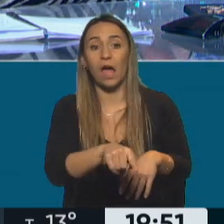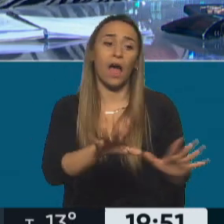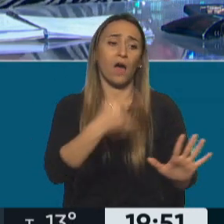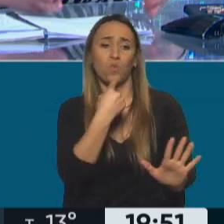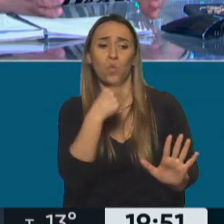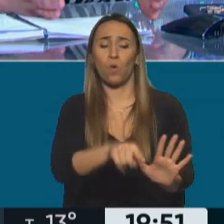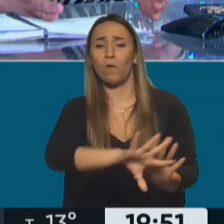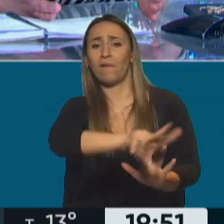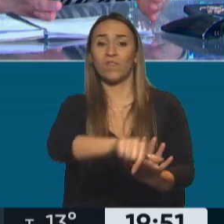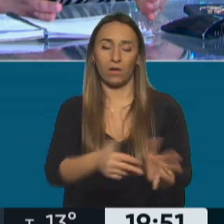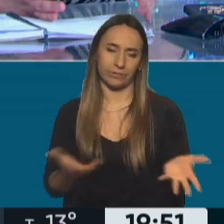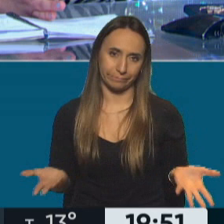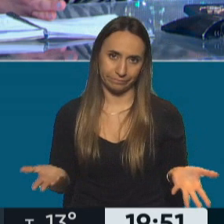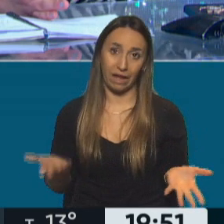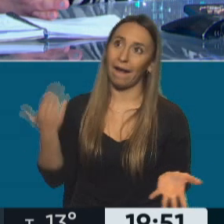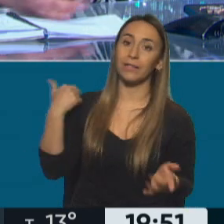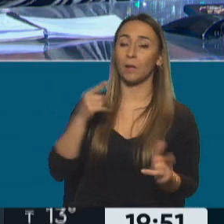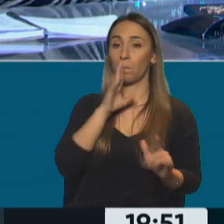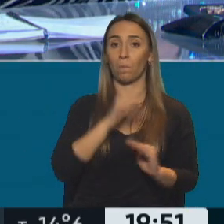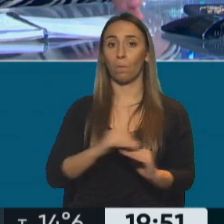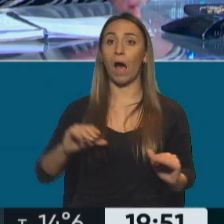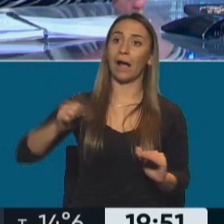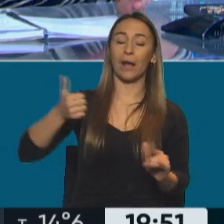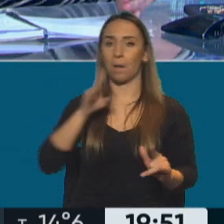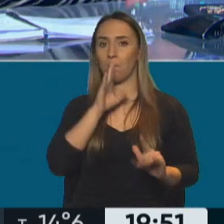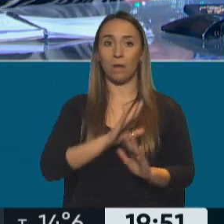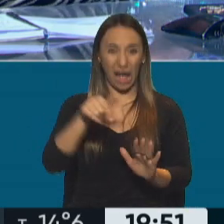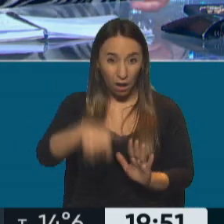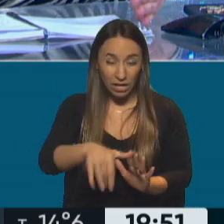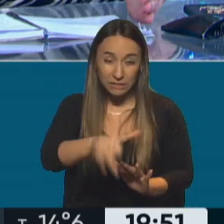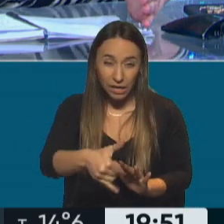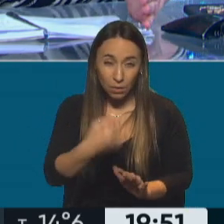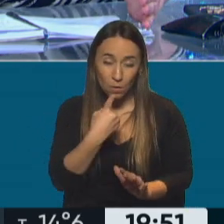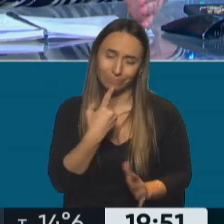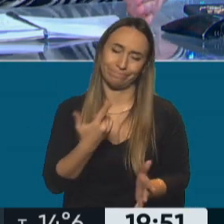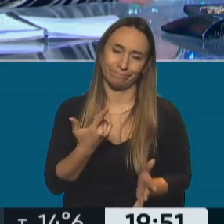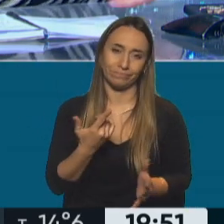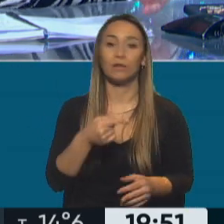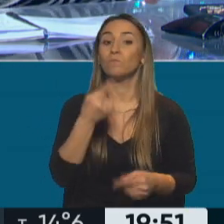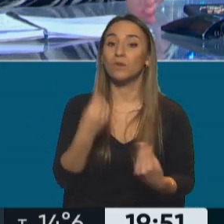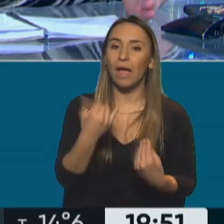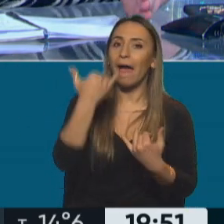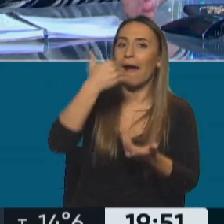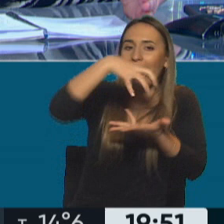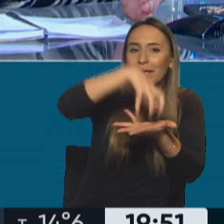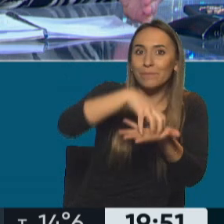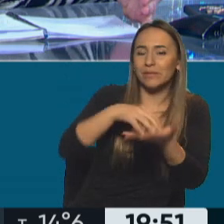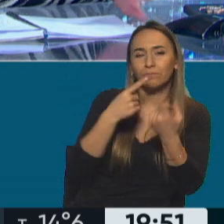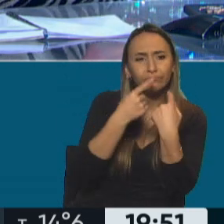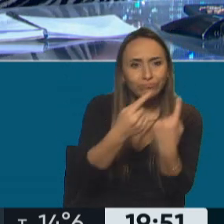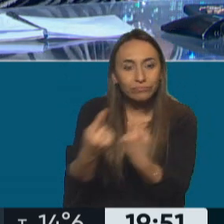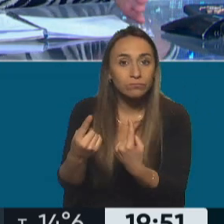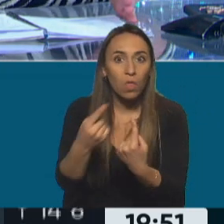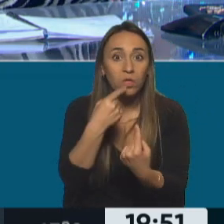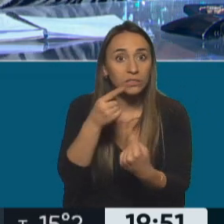cual, cuando vemos que encuestas como claro, Datafolia, la última, da como ganador a Lula da Silva, incluso en primera vuelta, ¿no? Eso